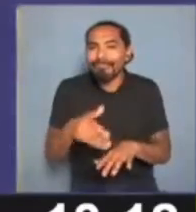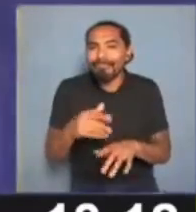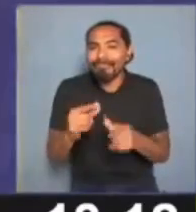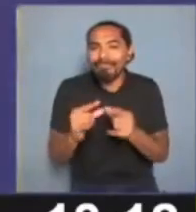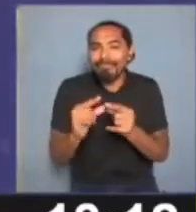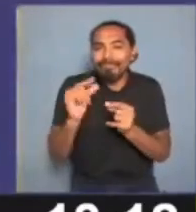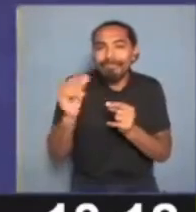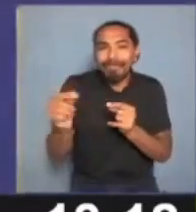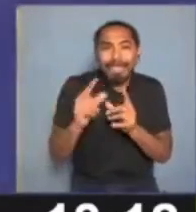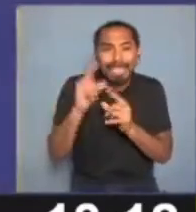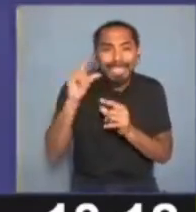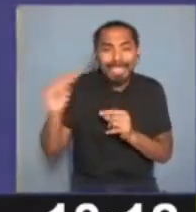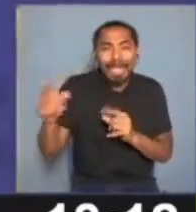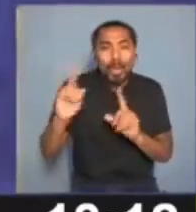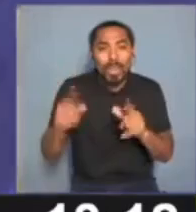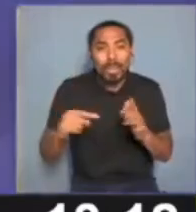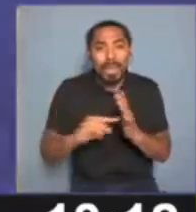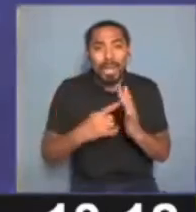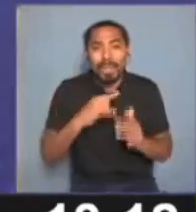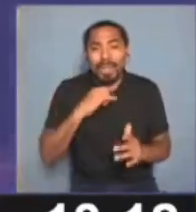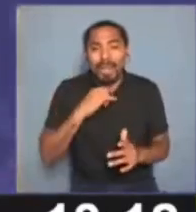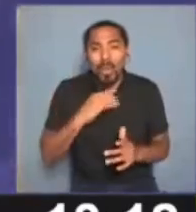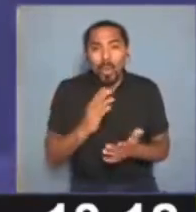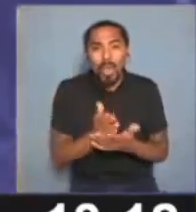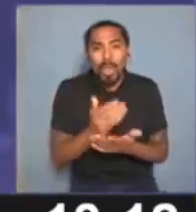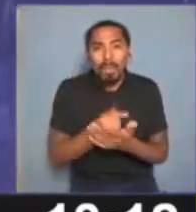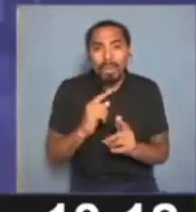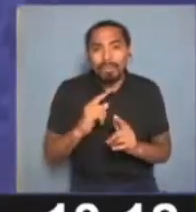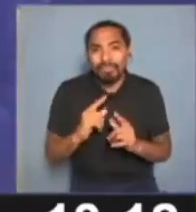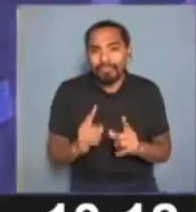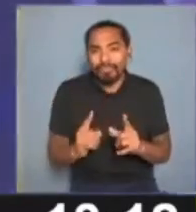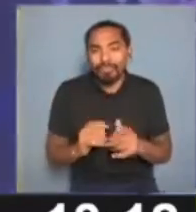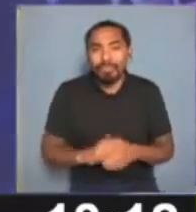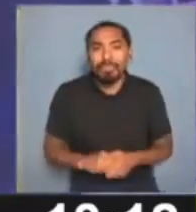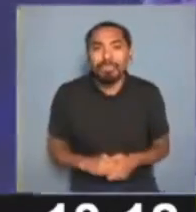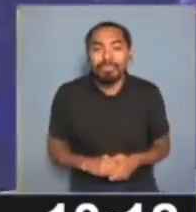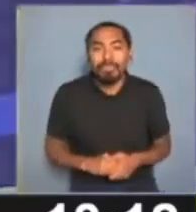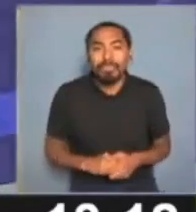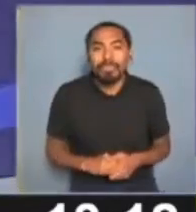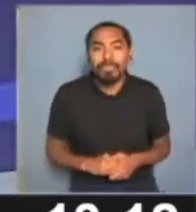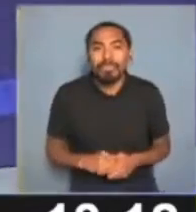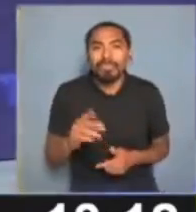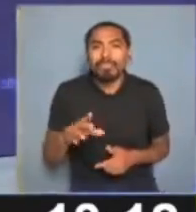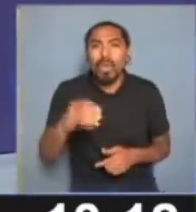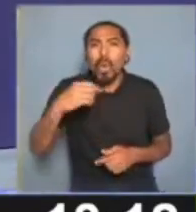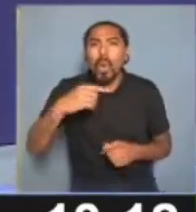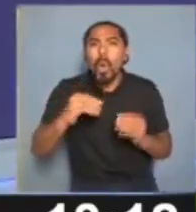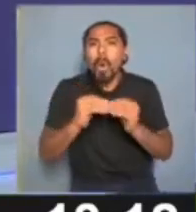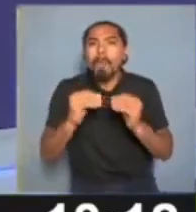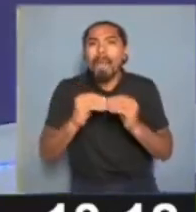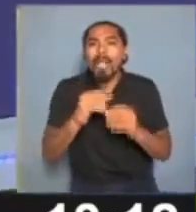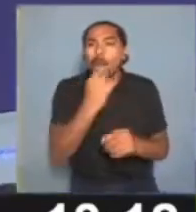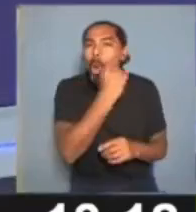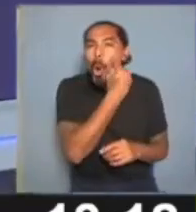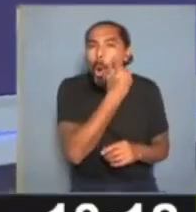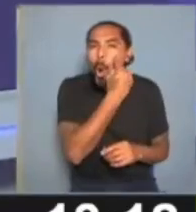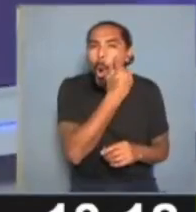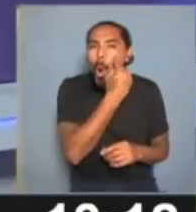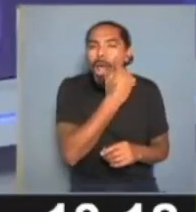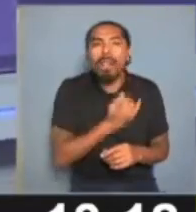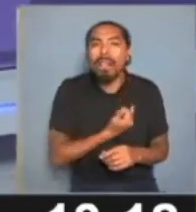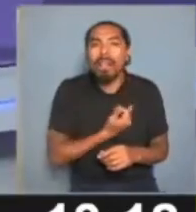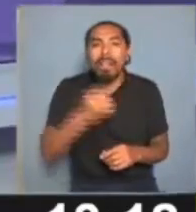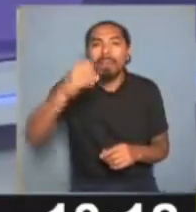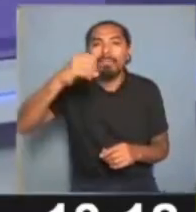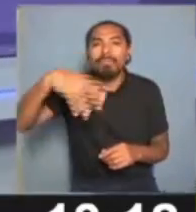el urbano acá en nuestra ciudad. Transporte de pasajeros, digo. Jorge Real Espedano se encuentra en un taller de una